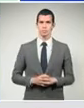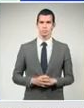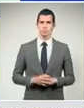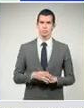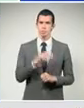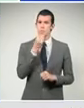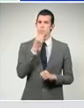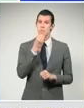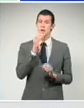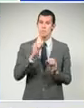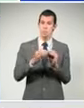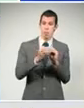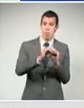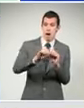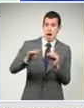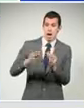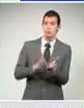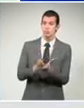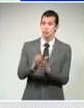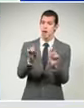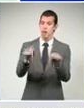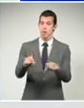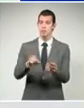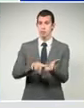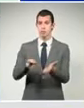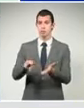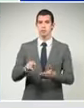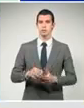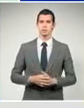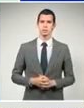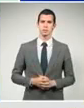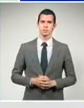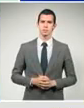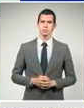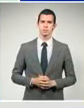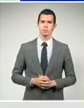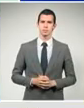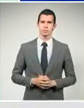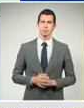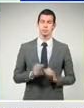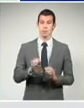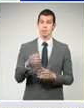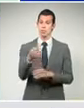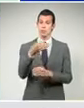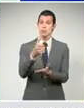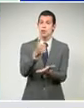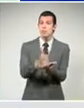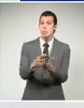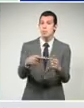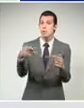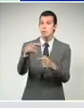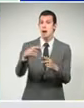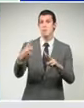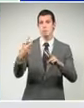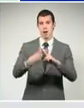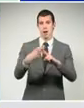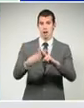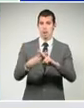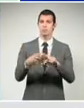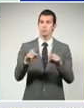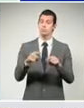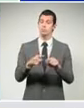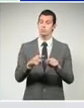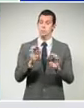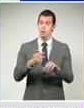transmisión en esta provincia y sobre todo en su municipio cabecera, el municipio de Bayamo, que en el día de